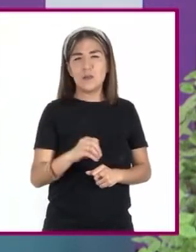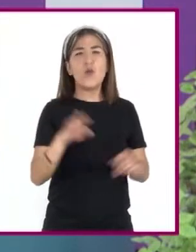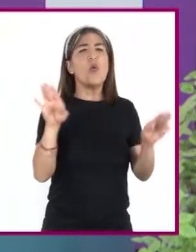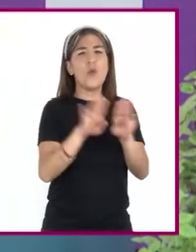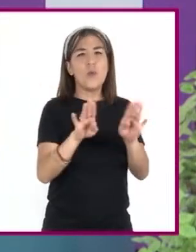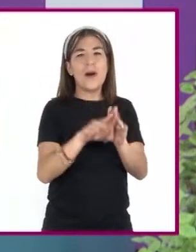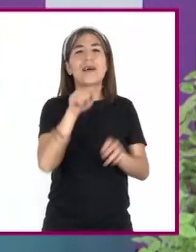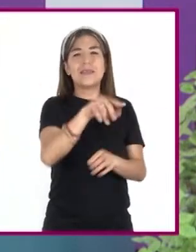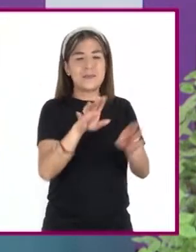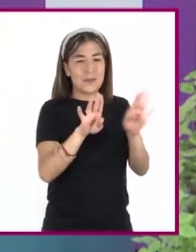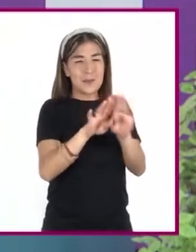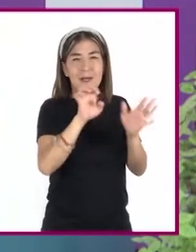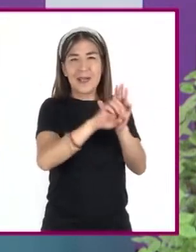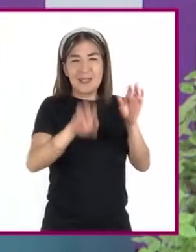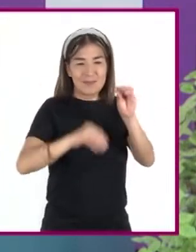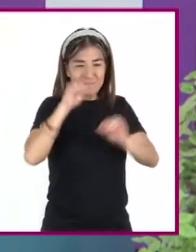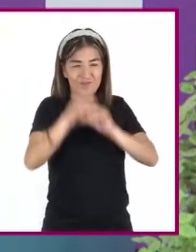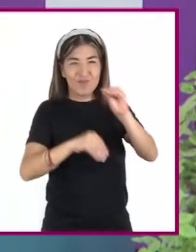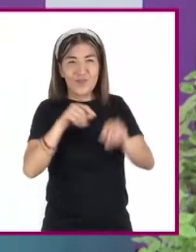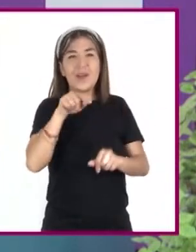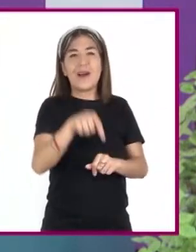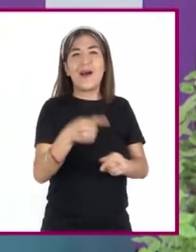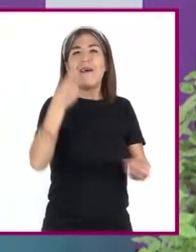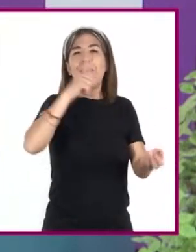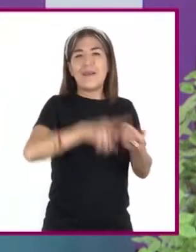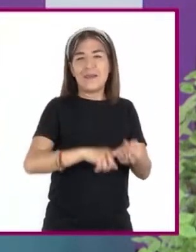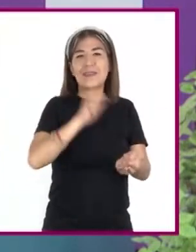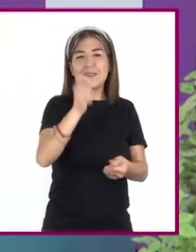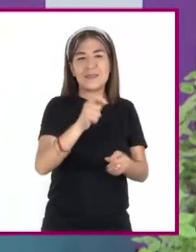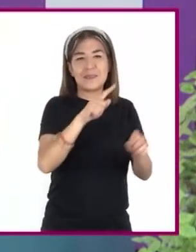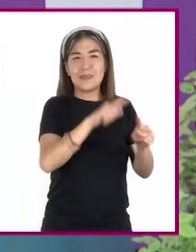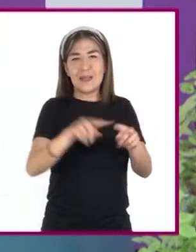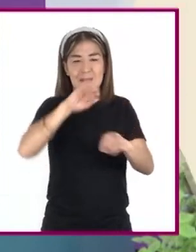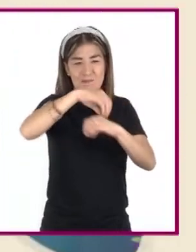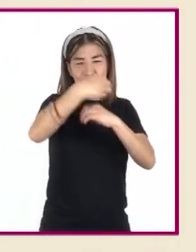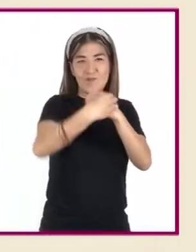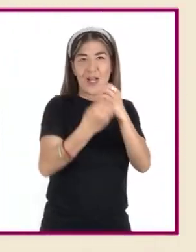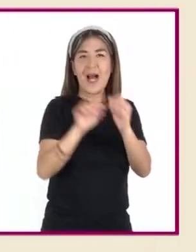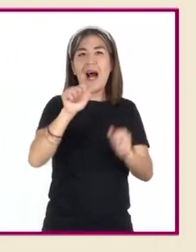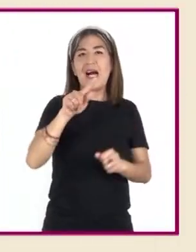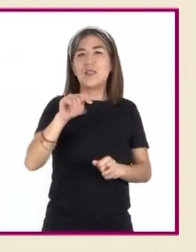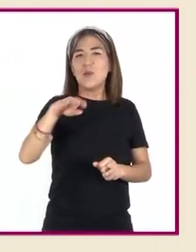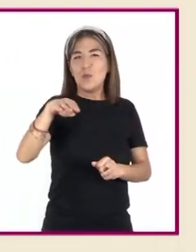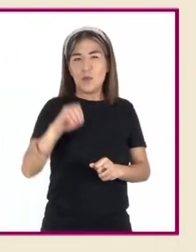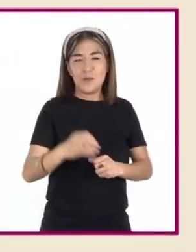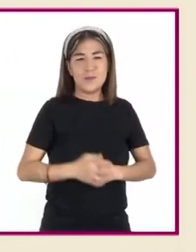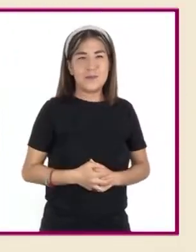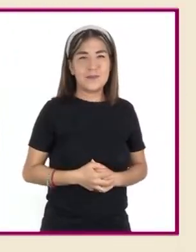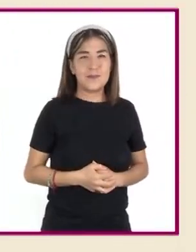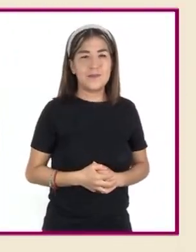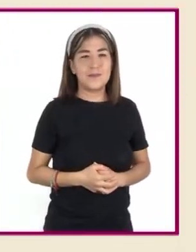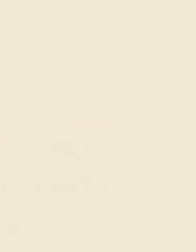de simulaciones e interactivos con respecto a la construcción de átomos.